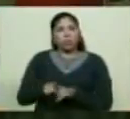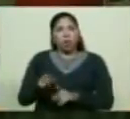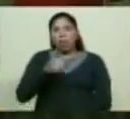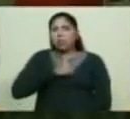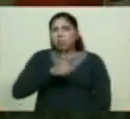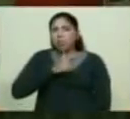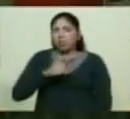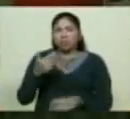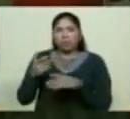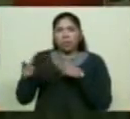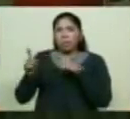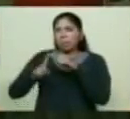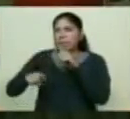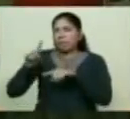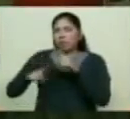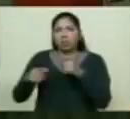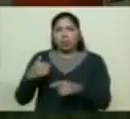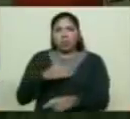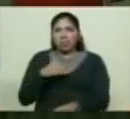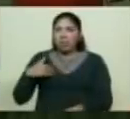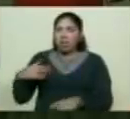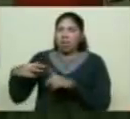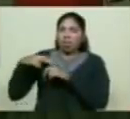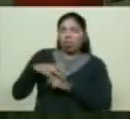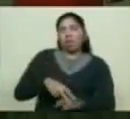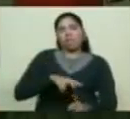ahora dar nuestra soberanía